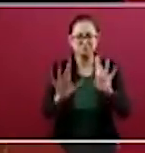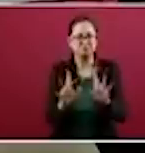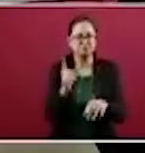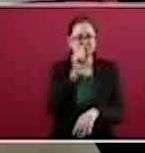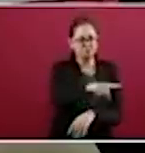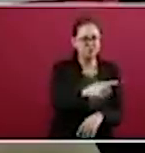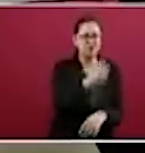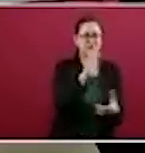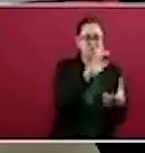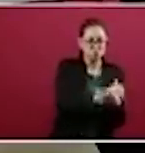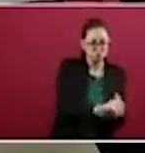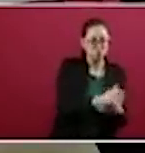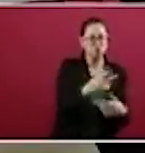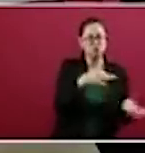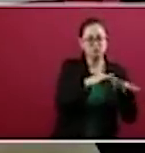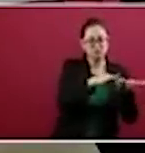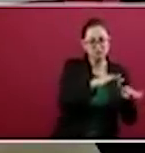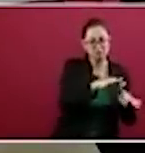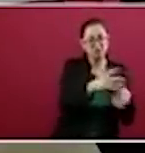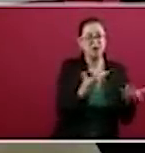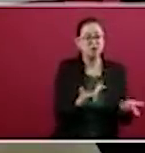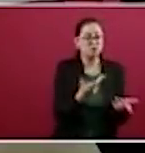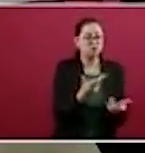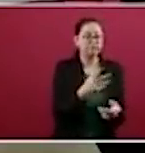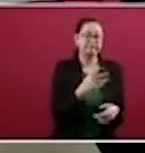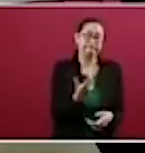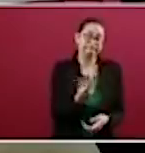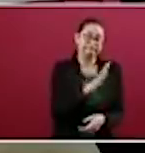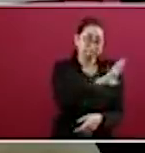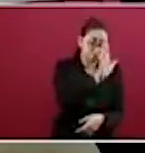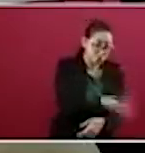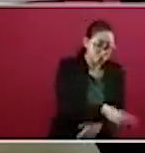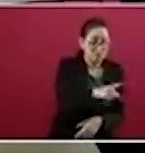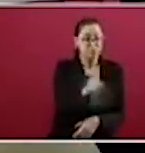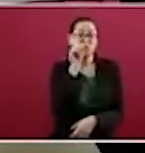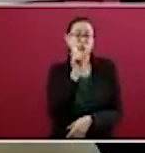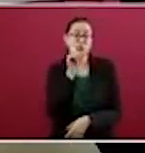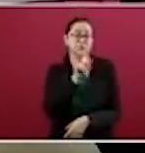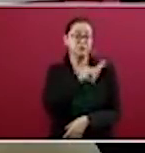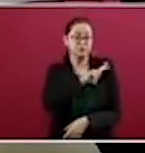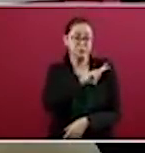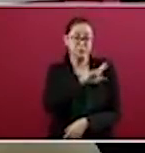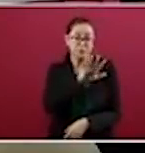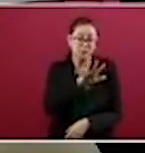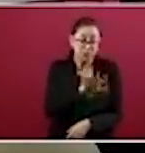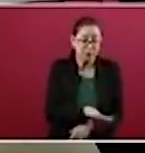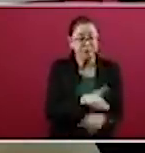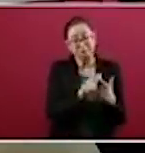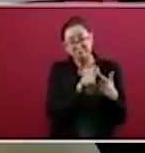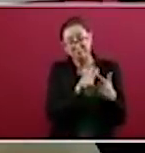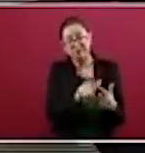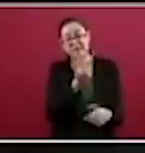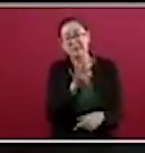se conjugaron para hacer de Victoria la viuda más joven de su pueblo natal, San Agustín Tlaxco, Tlaxcala, que